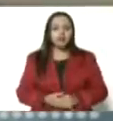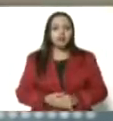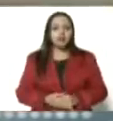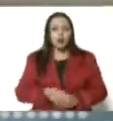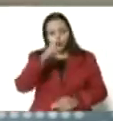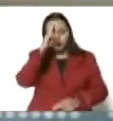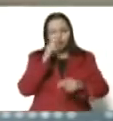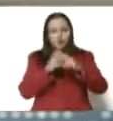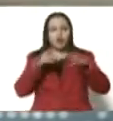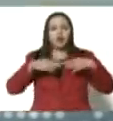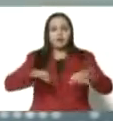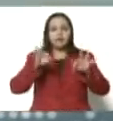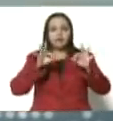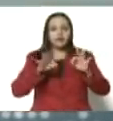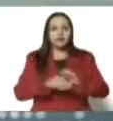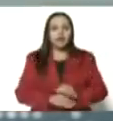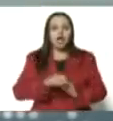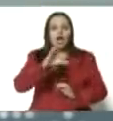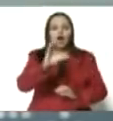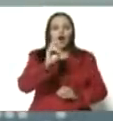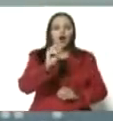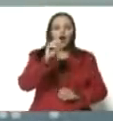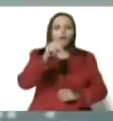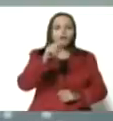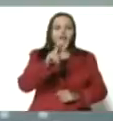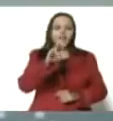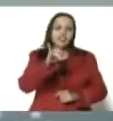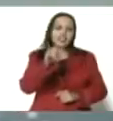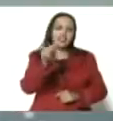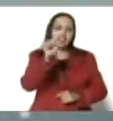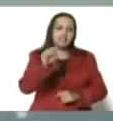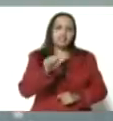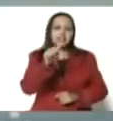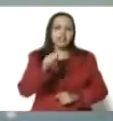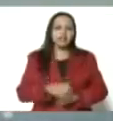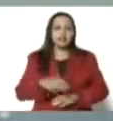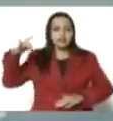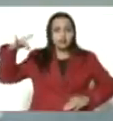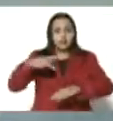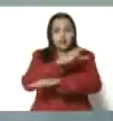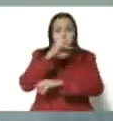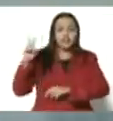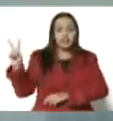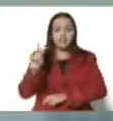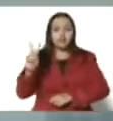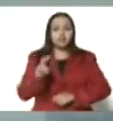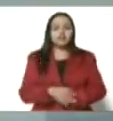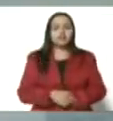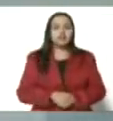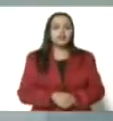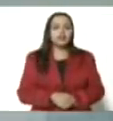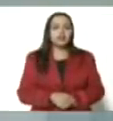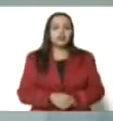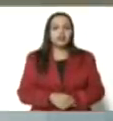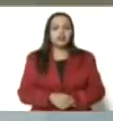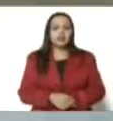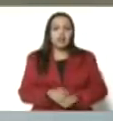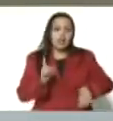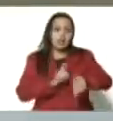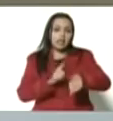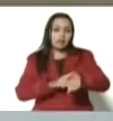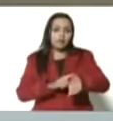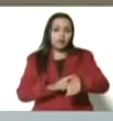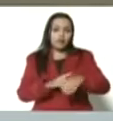muy especial a Conviasa, nuestra aerolínea venezolana, que en medio también del bloqueo, porque es